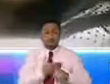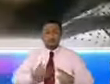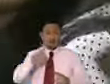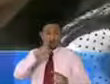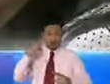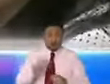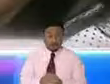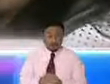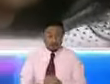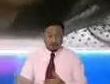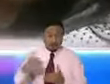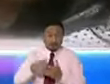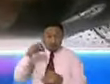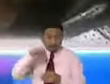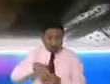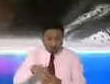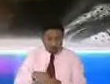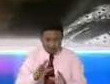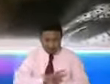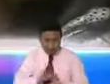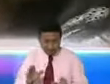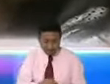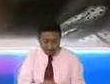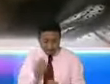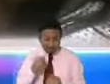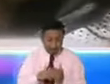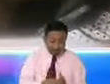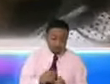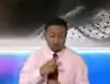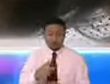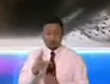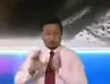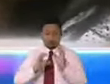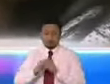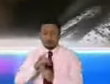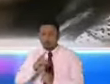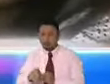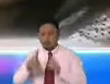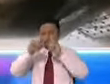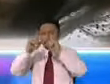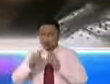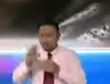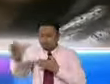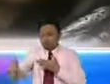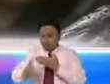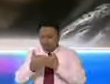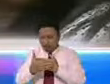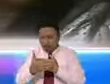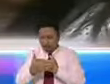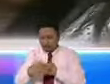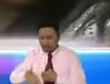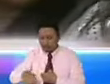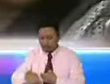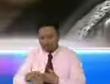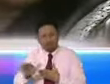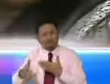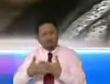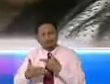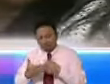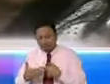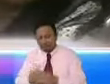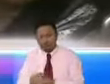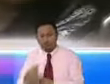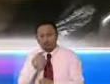Si ustedes ven como medios de comunicación los anexos, buscan que esa enmienda vaya a tener